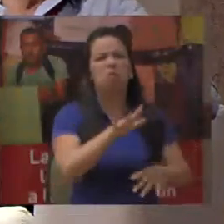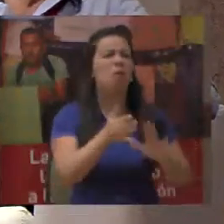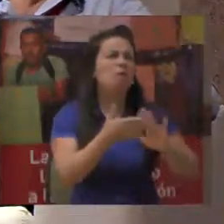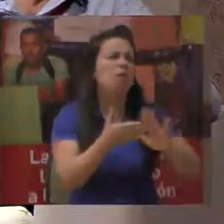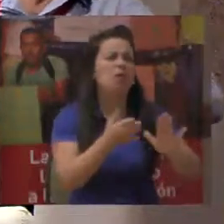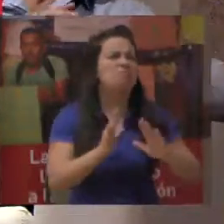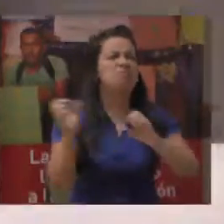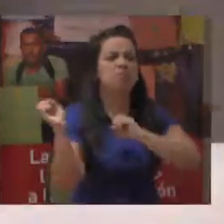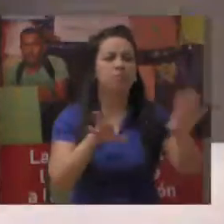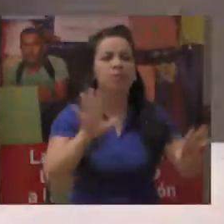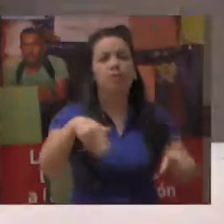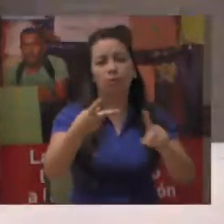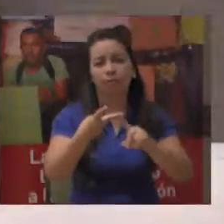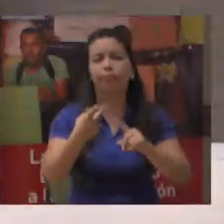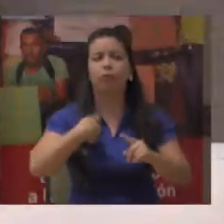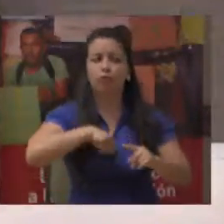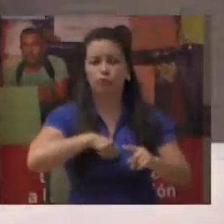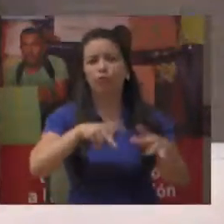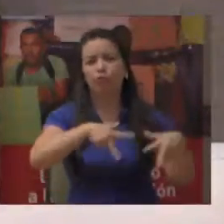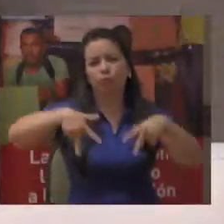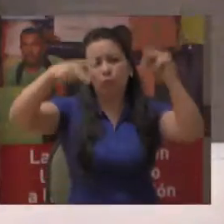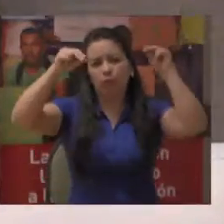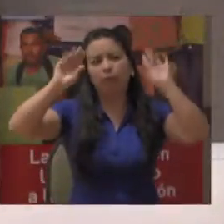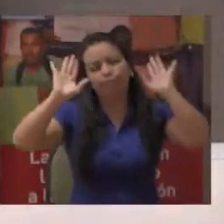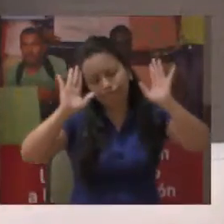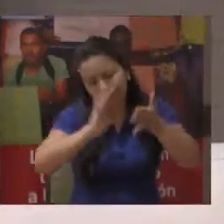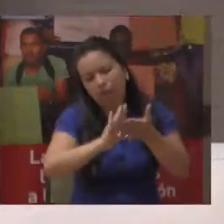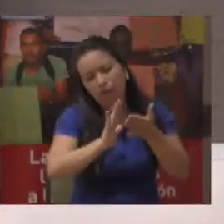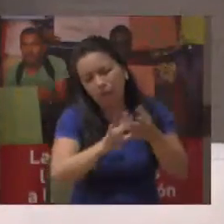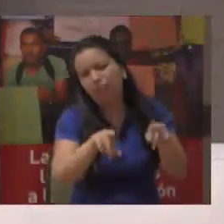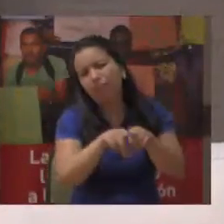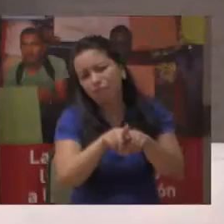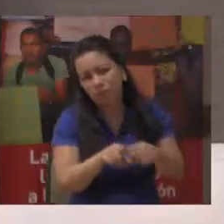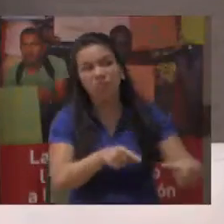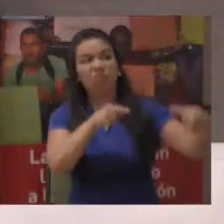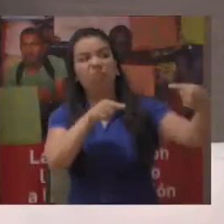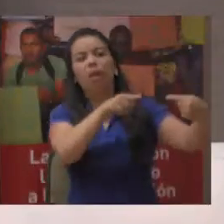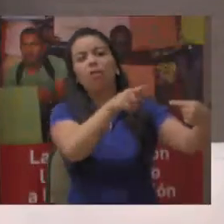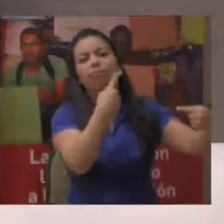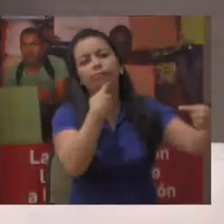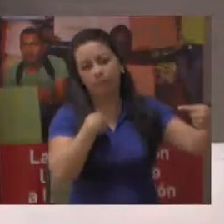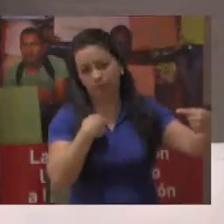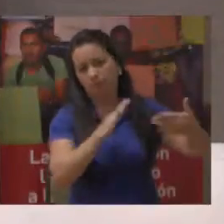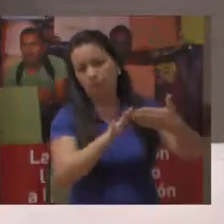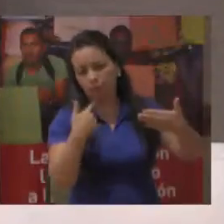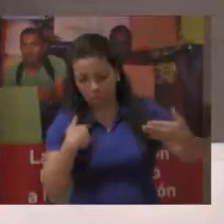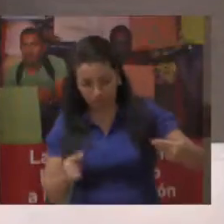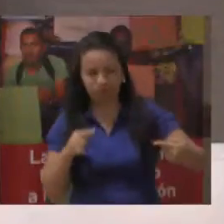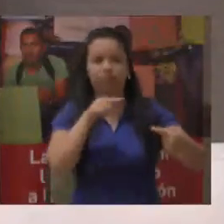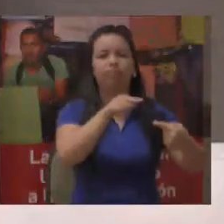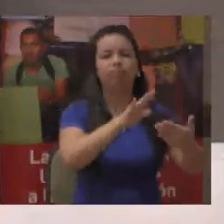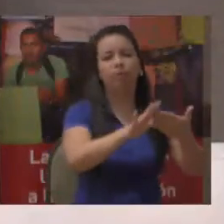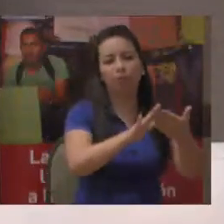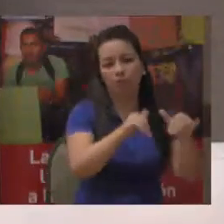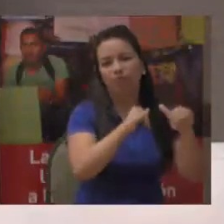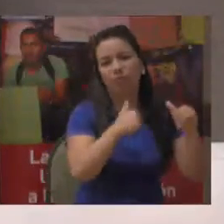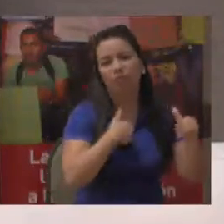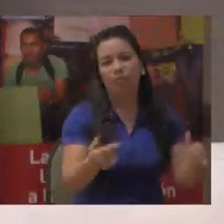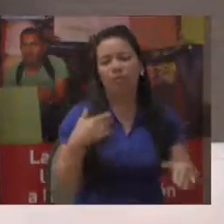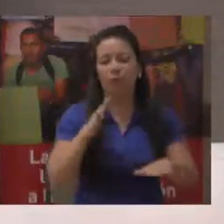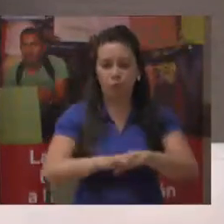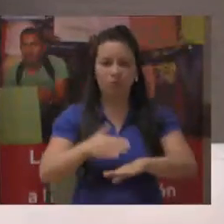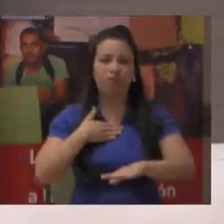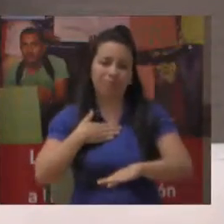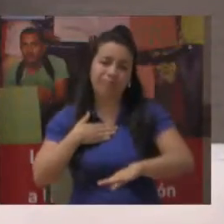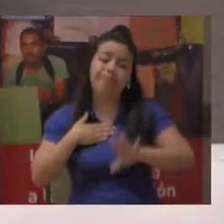excusas, y yo digo, nosotros como sociedad también le tenemos que pedir excusas a los guerrilleros por haberlos llevado a donde los llevamos. Nosotros